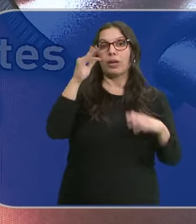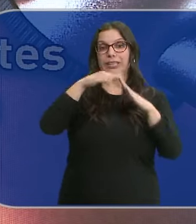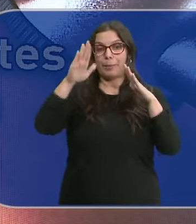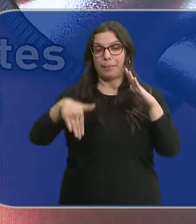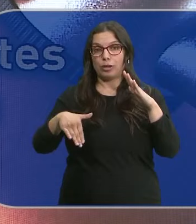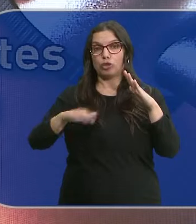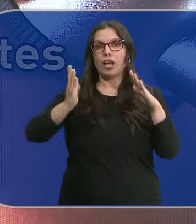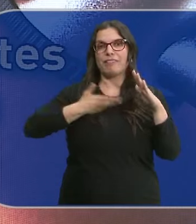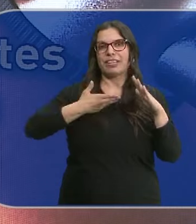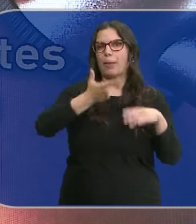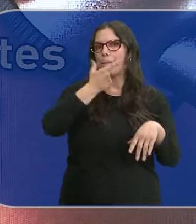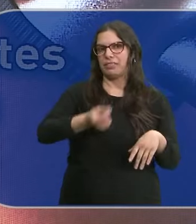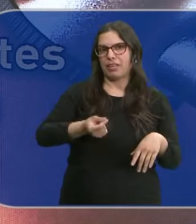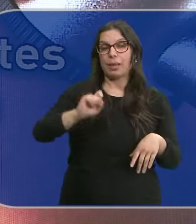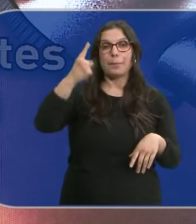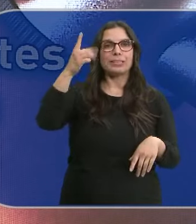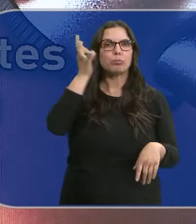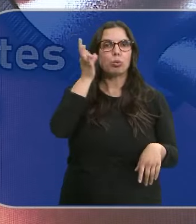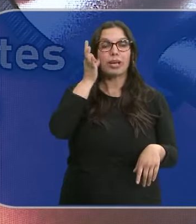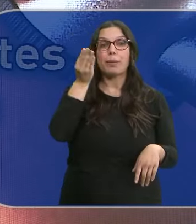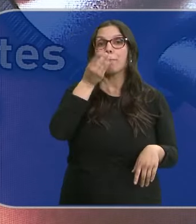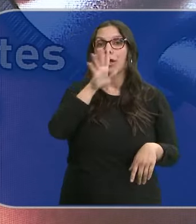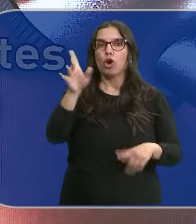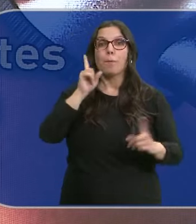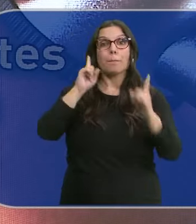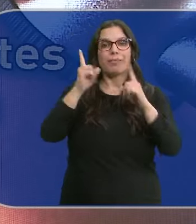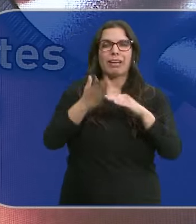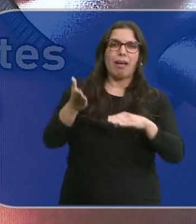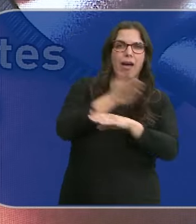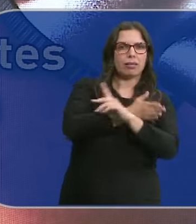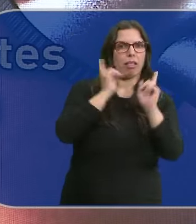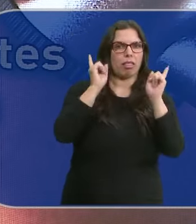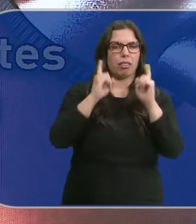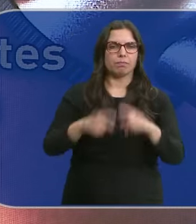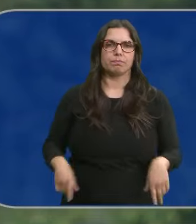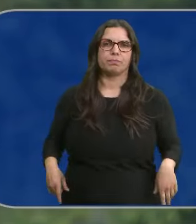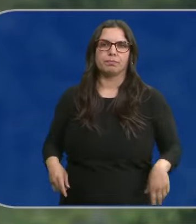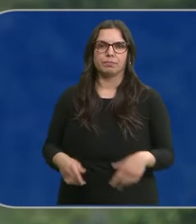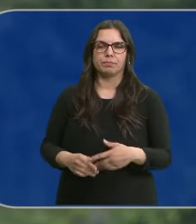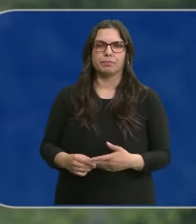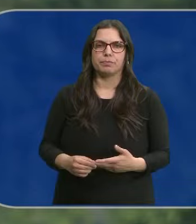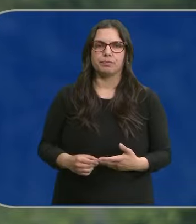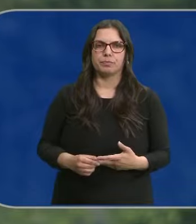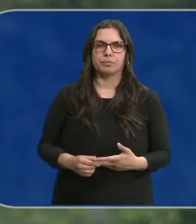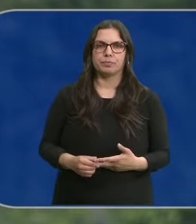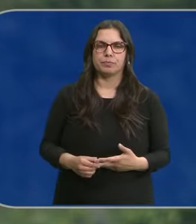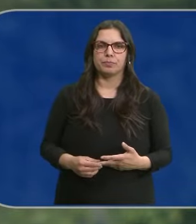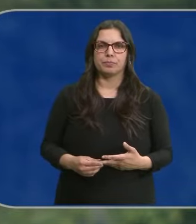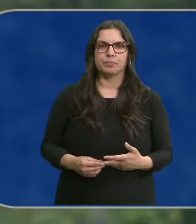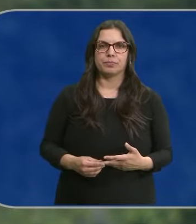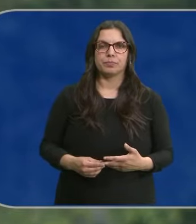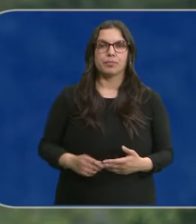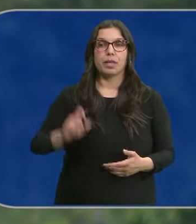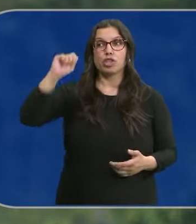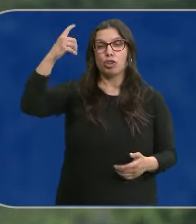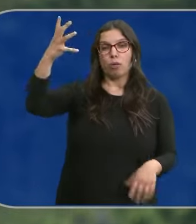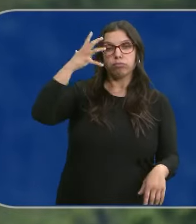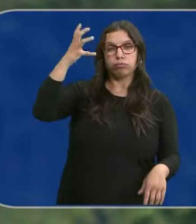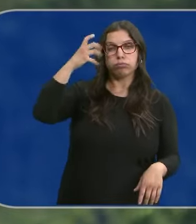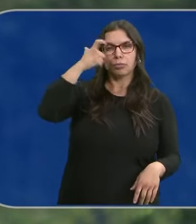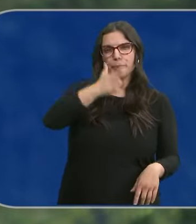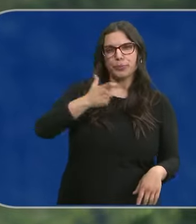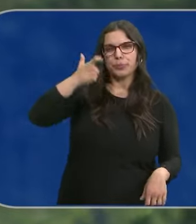años, especialmente en las mujeres. Lo ideal es prevenir desde mucho antes. La exposición prolongada al